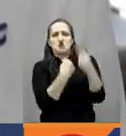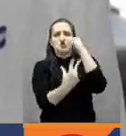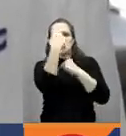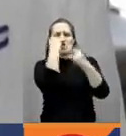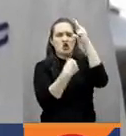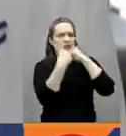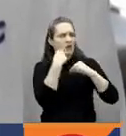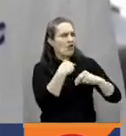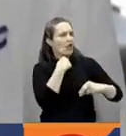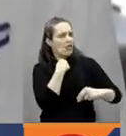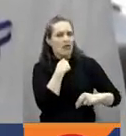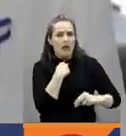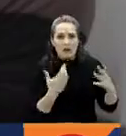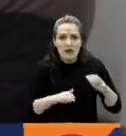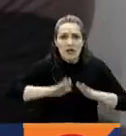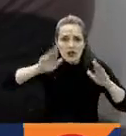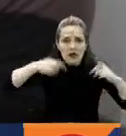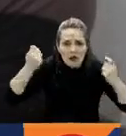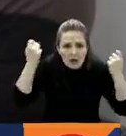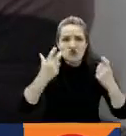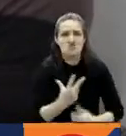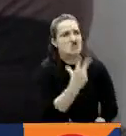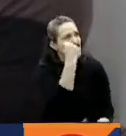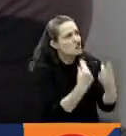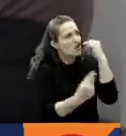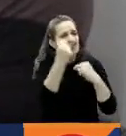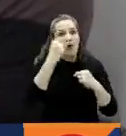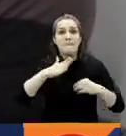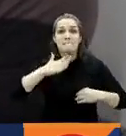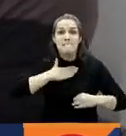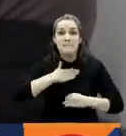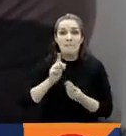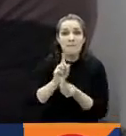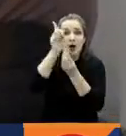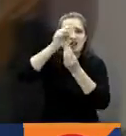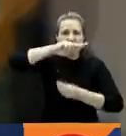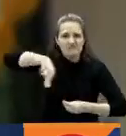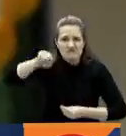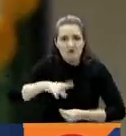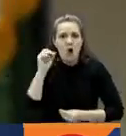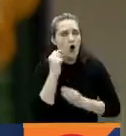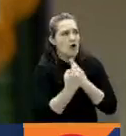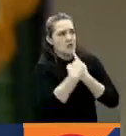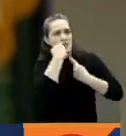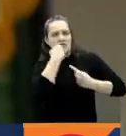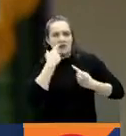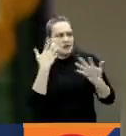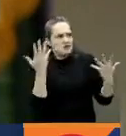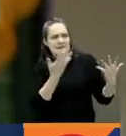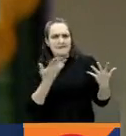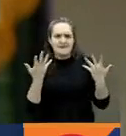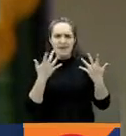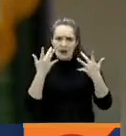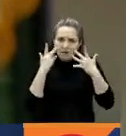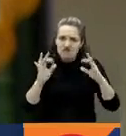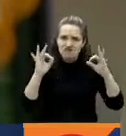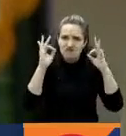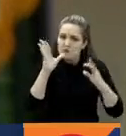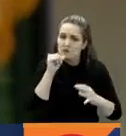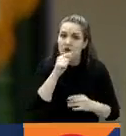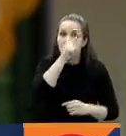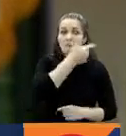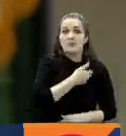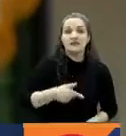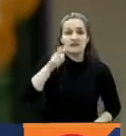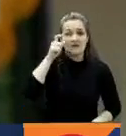del oficialismo mediante encarcelamientos sistemáticos, hostigamientos e intimidaciones. El presidente de Estados Unidos, Joe Biden, dijo que estos comicios